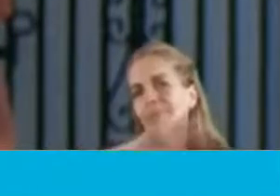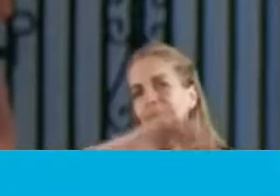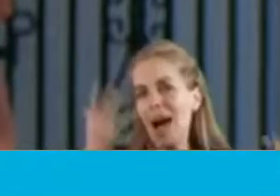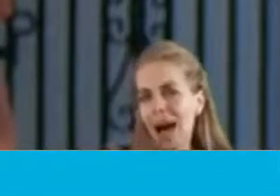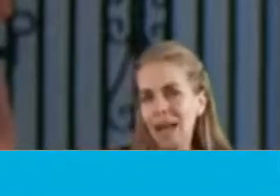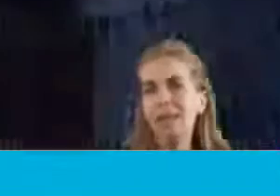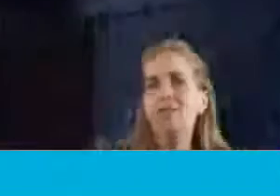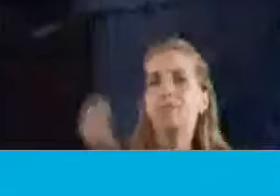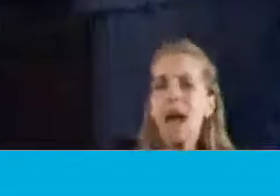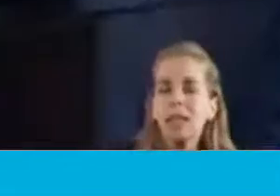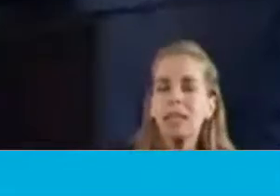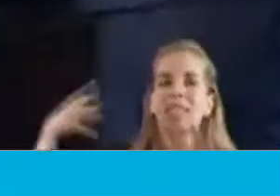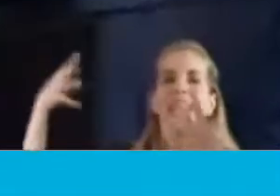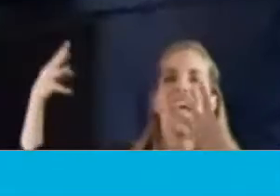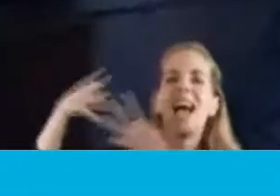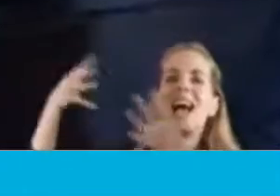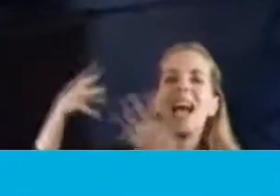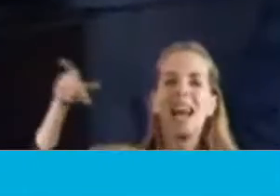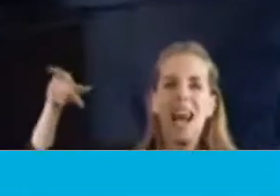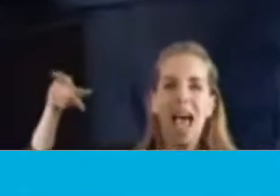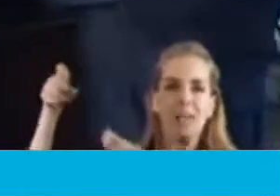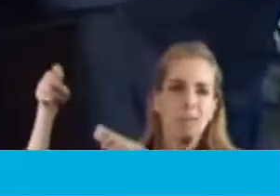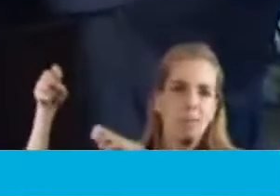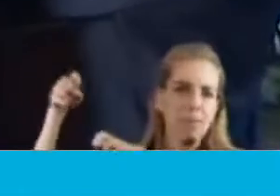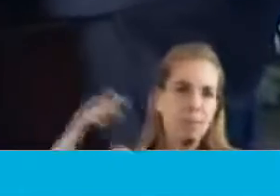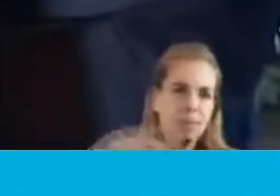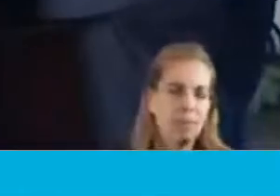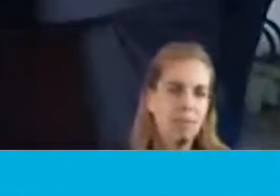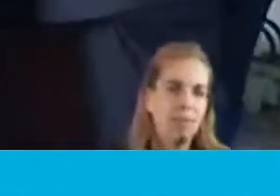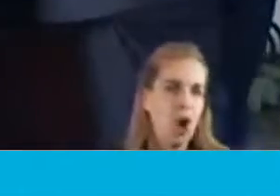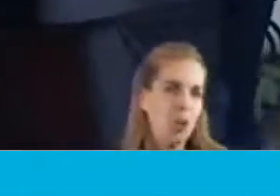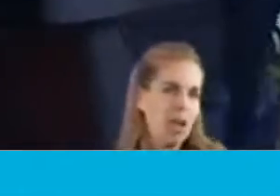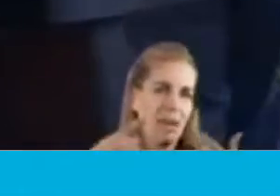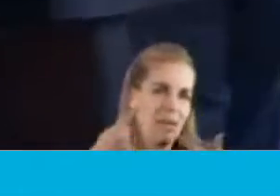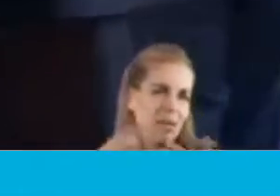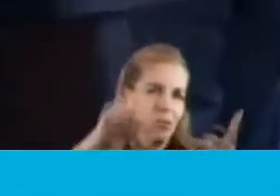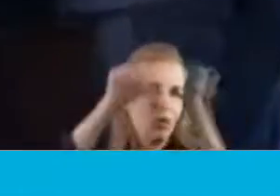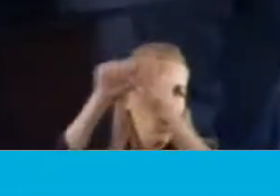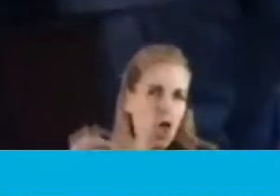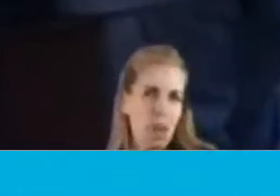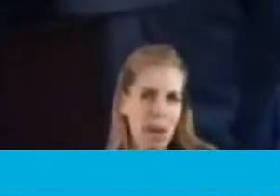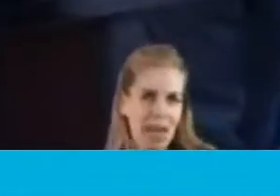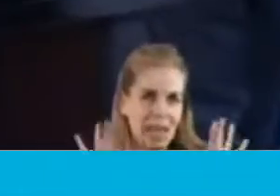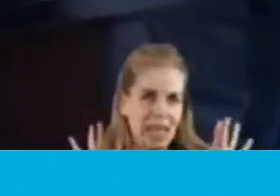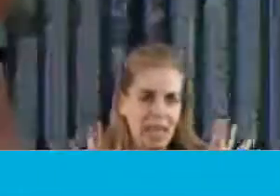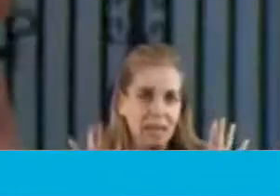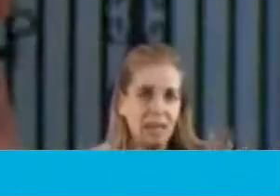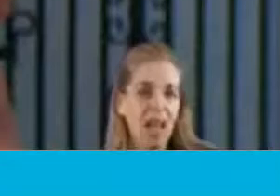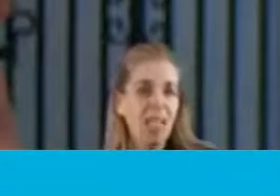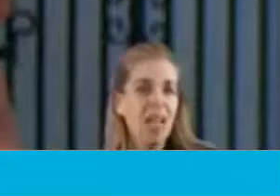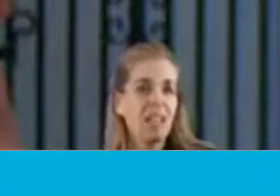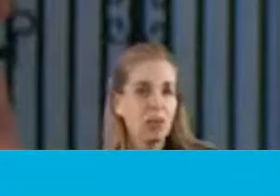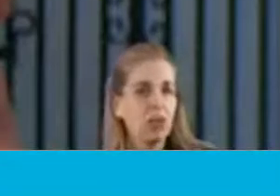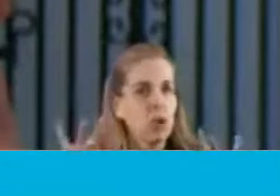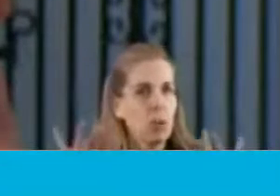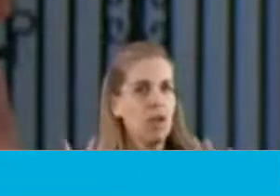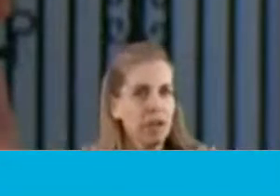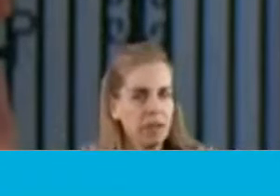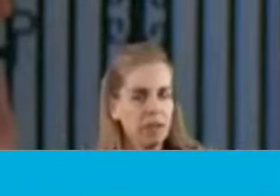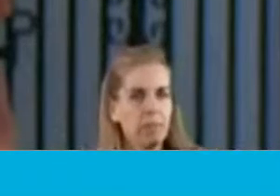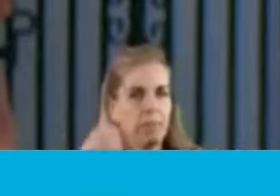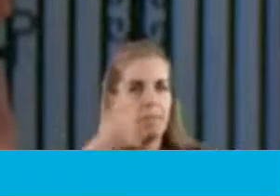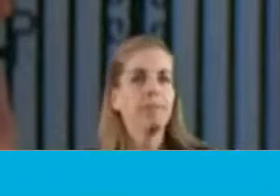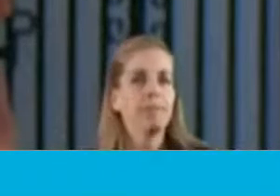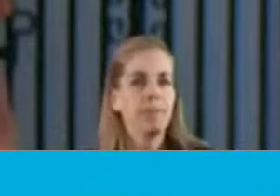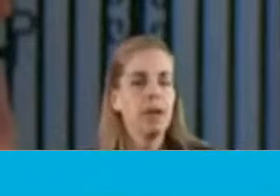que genera nocivos efectos globales. A esta realidad tan compleja estamos aquí para hacerle